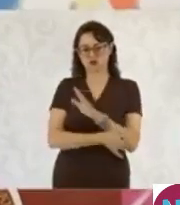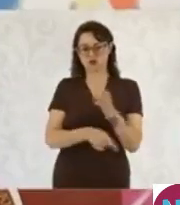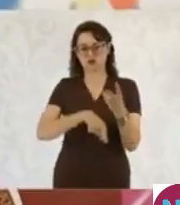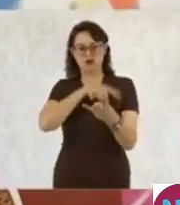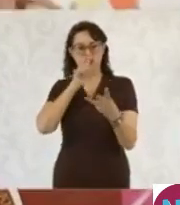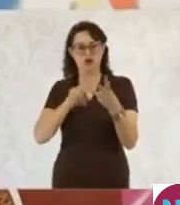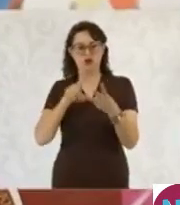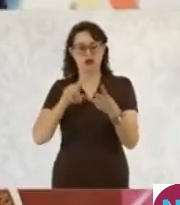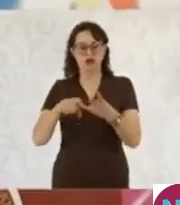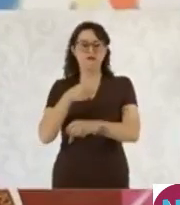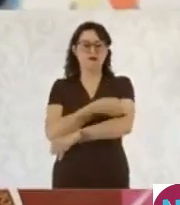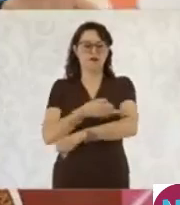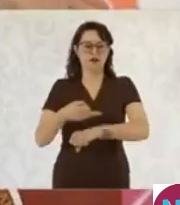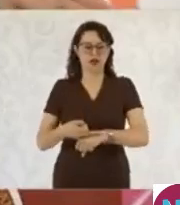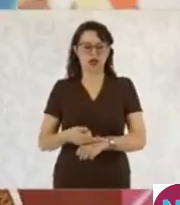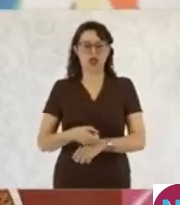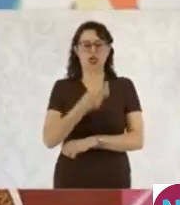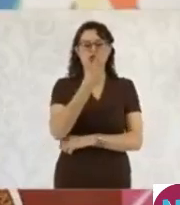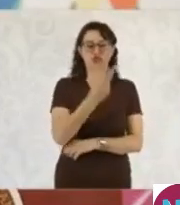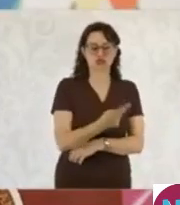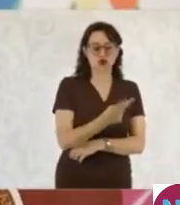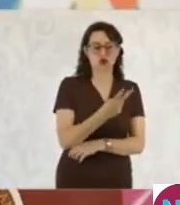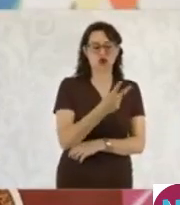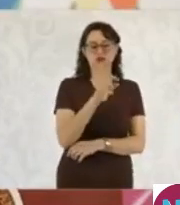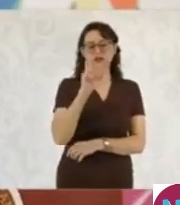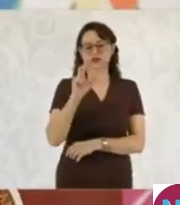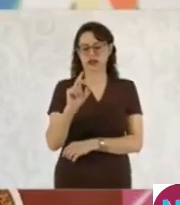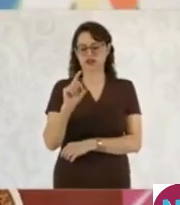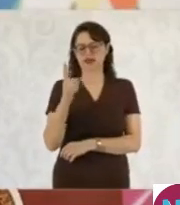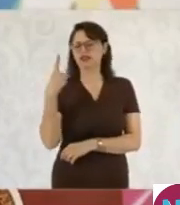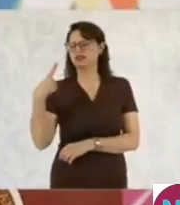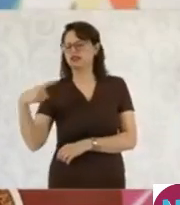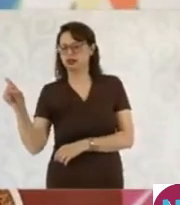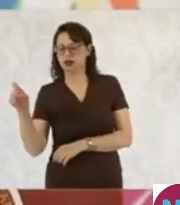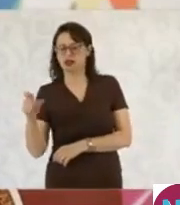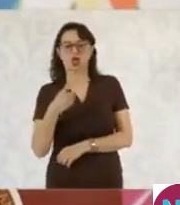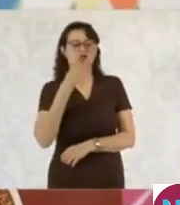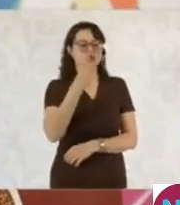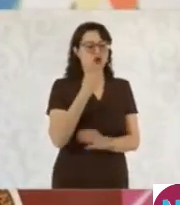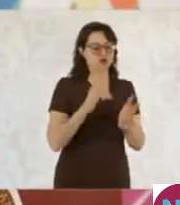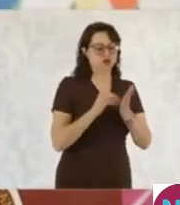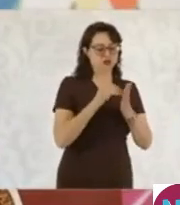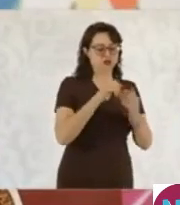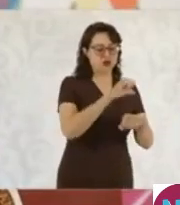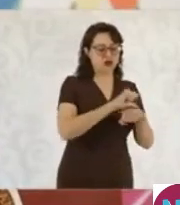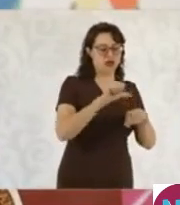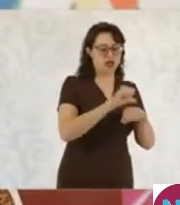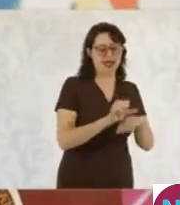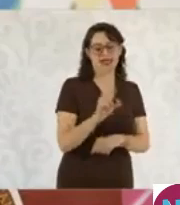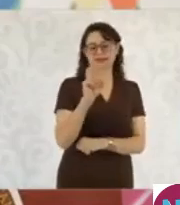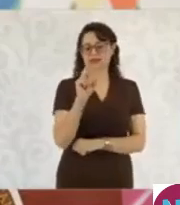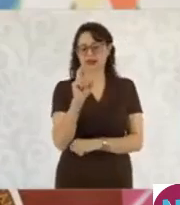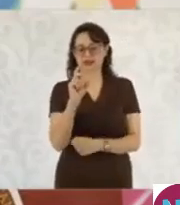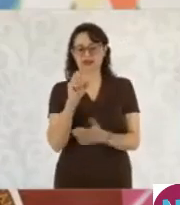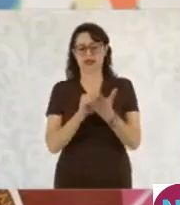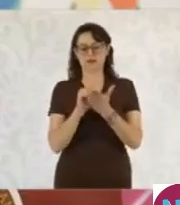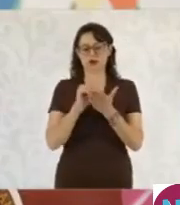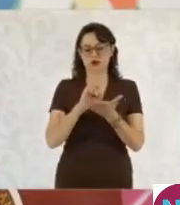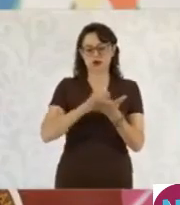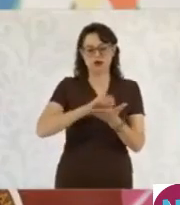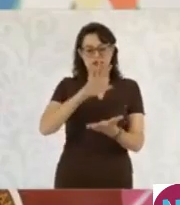llamamos 2-30-100. 2 millones de cirugías para este 2025, 30 millones de consultas